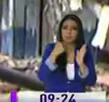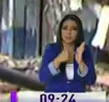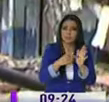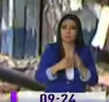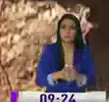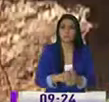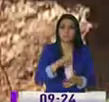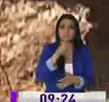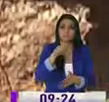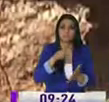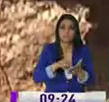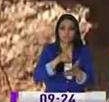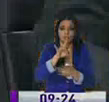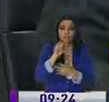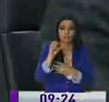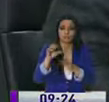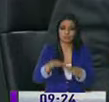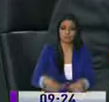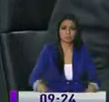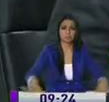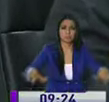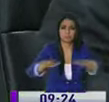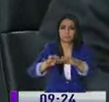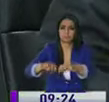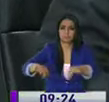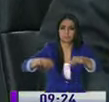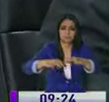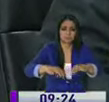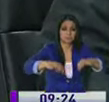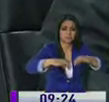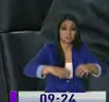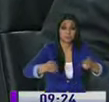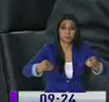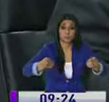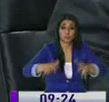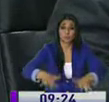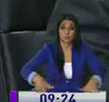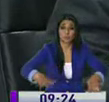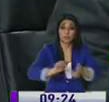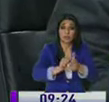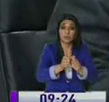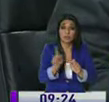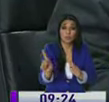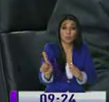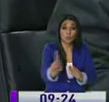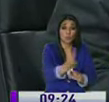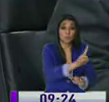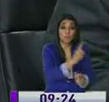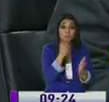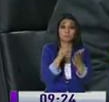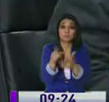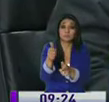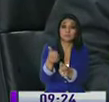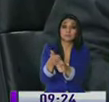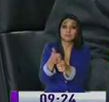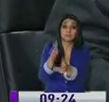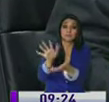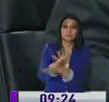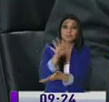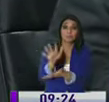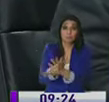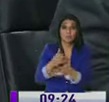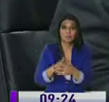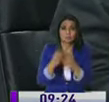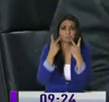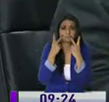1.800 hectáreas las afectadas cambiar cada una de las áreas o no hacia el área cercana a la escuela donde vemos que también